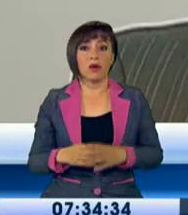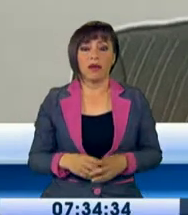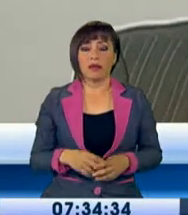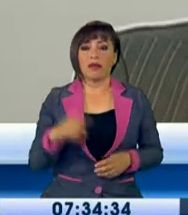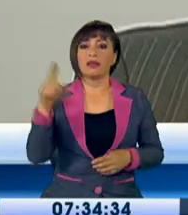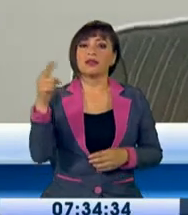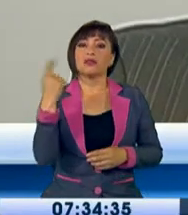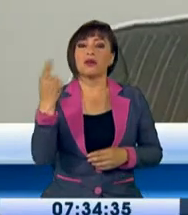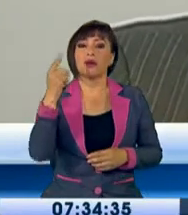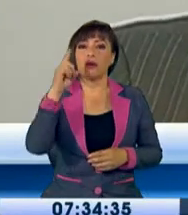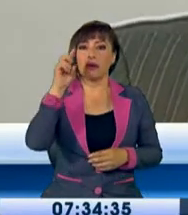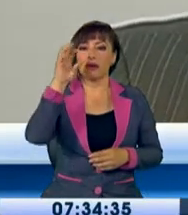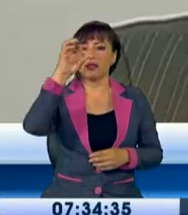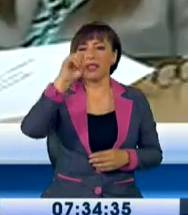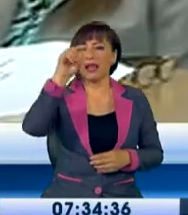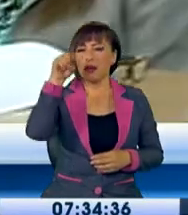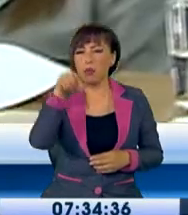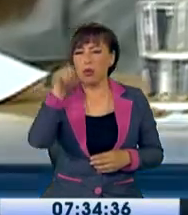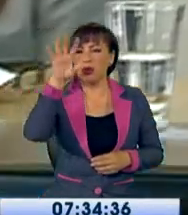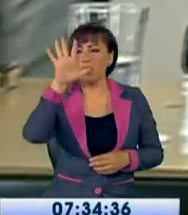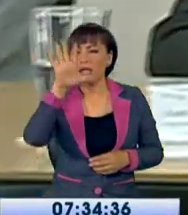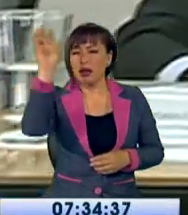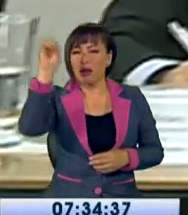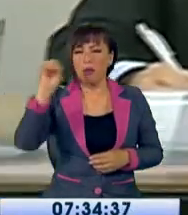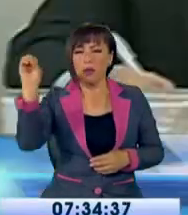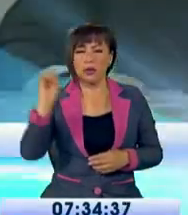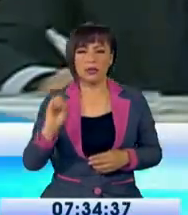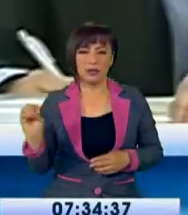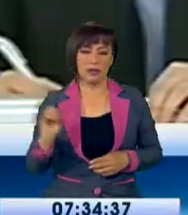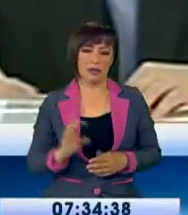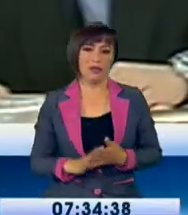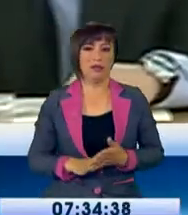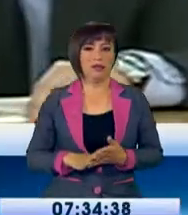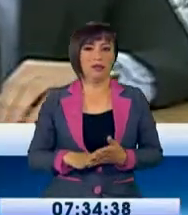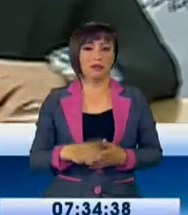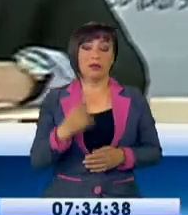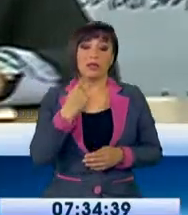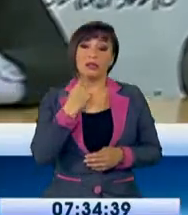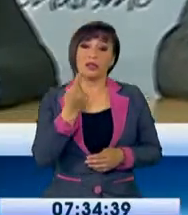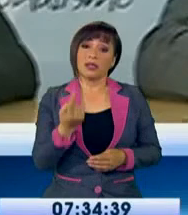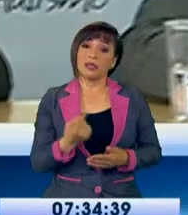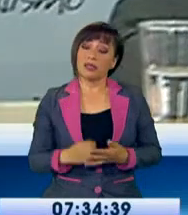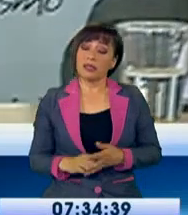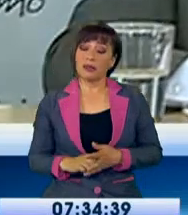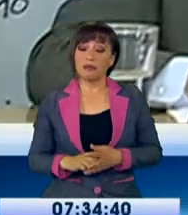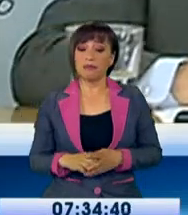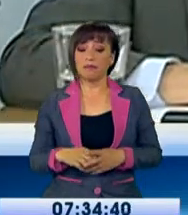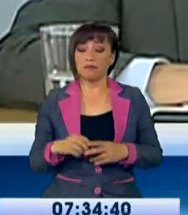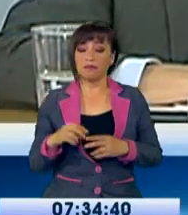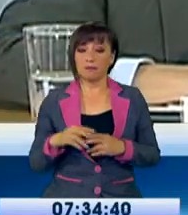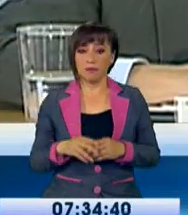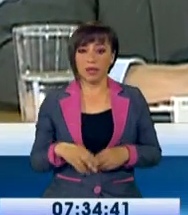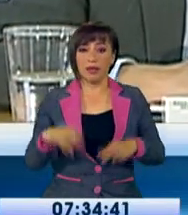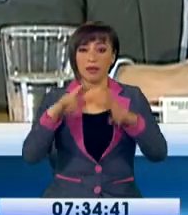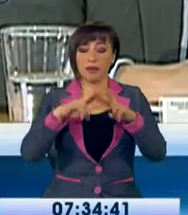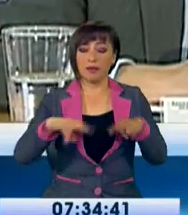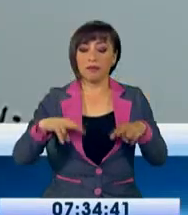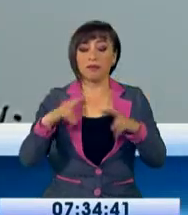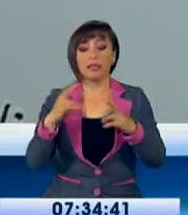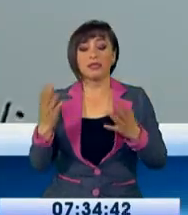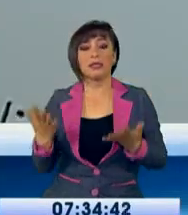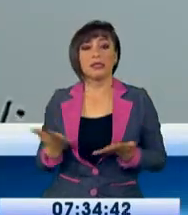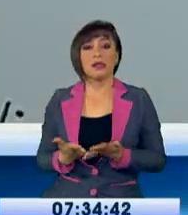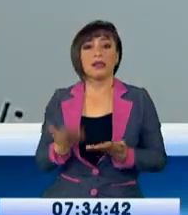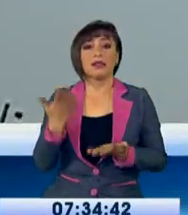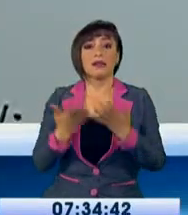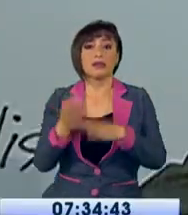el 0,5%. Sin embargo, descartó que la estadística refleje una recesión económica en el Ecuador. Yo